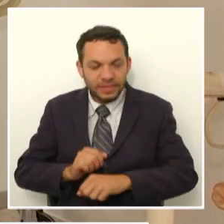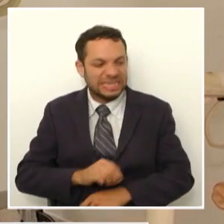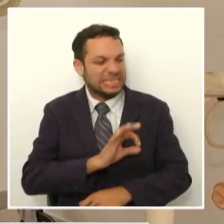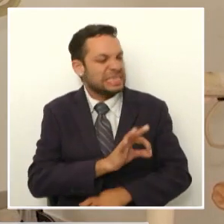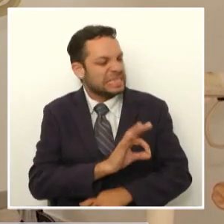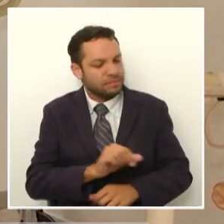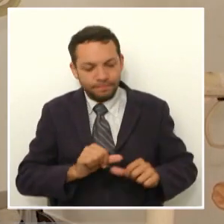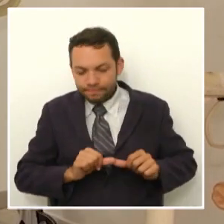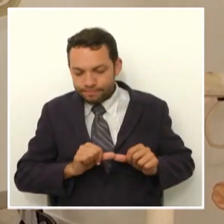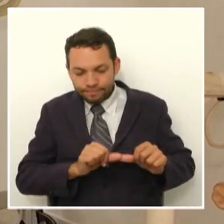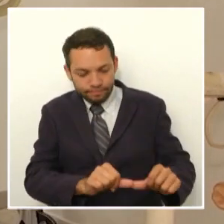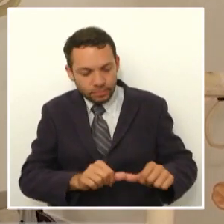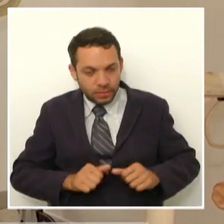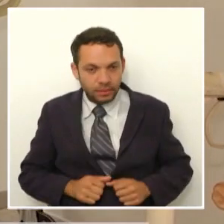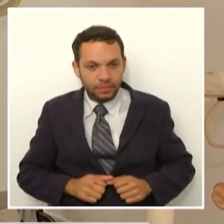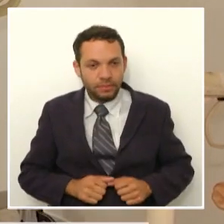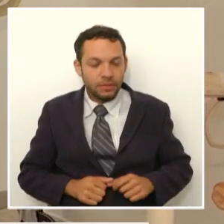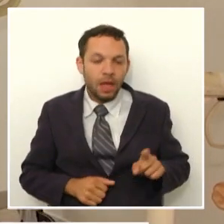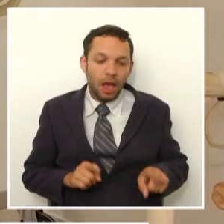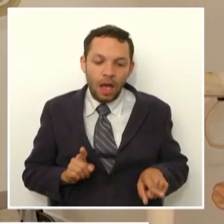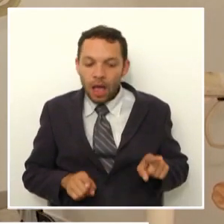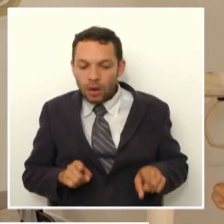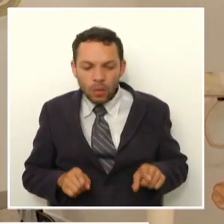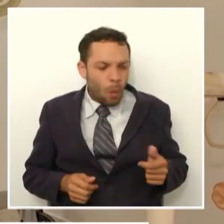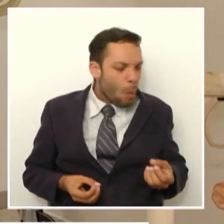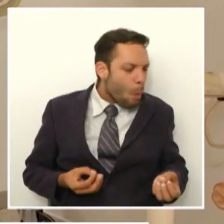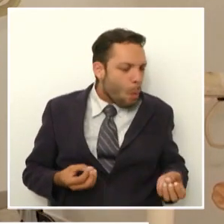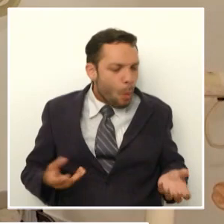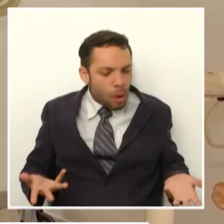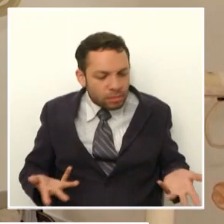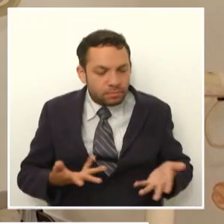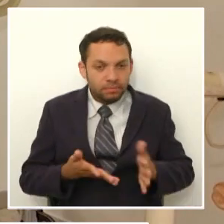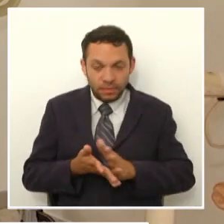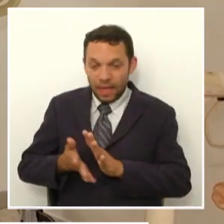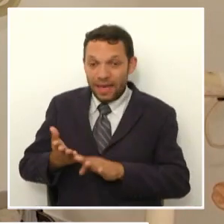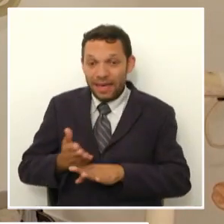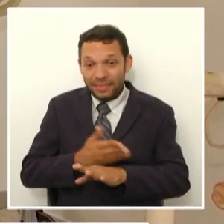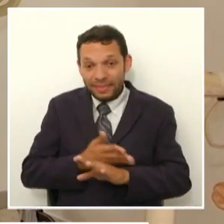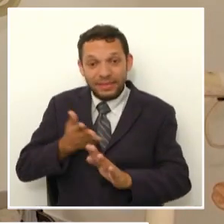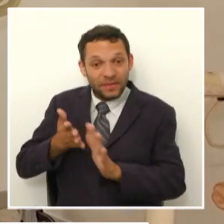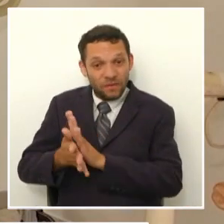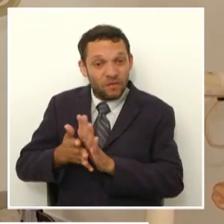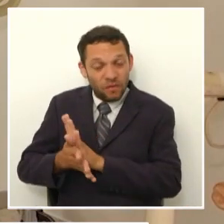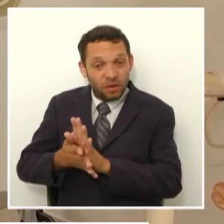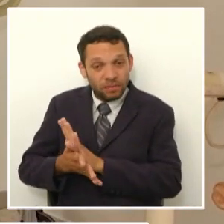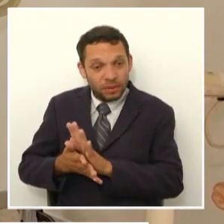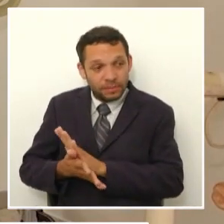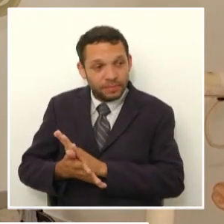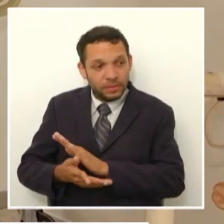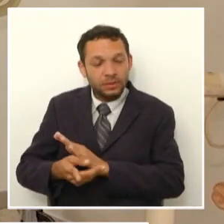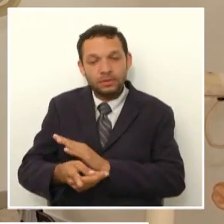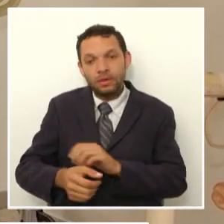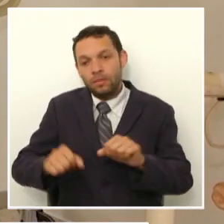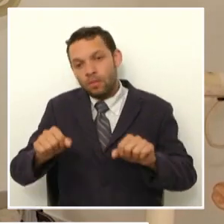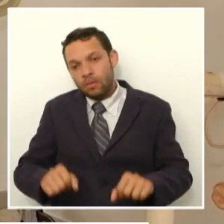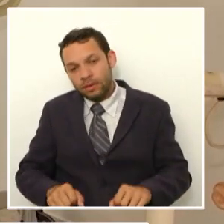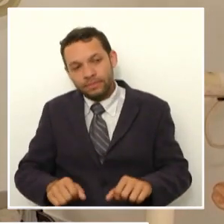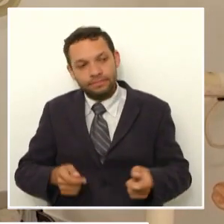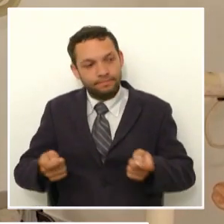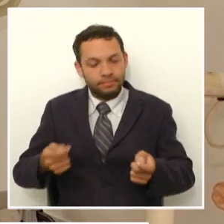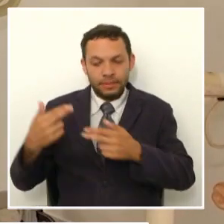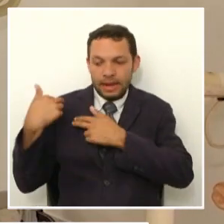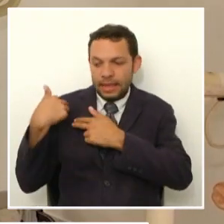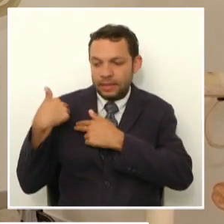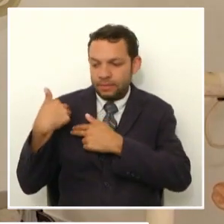no era mucho lo que se sabía de cuidado intensivo. Como le contaba en algún momento, este es posiblemente el primer caso de